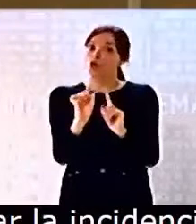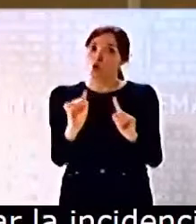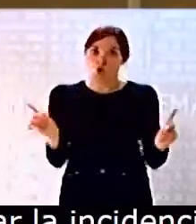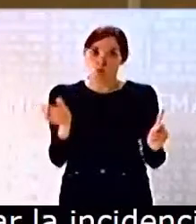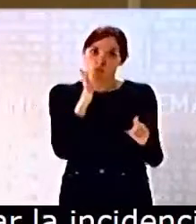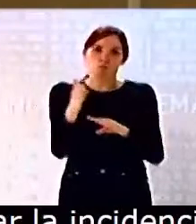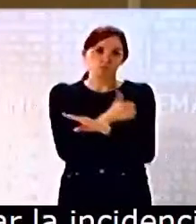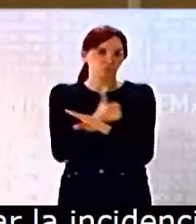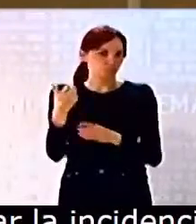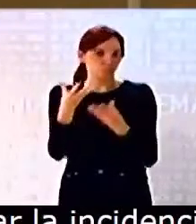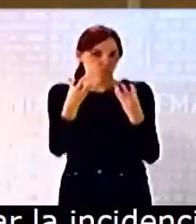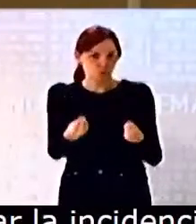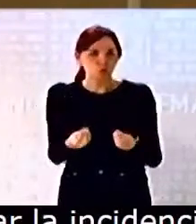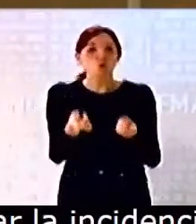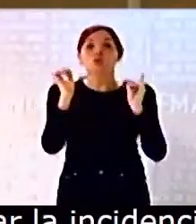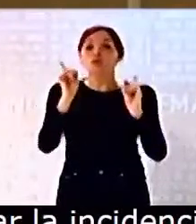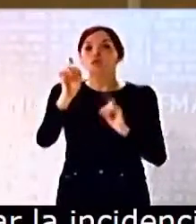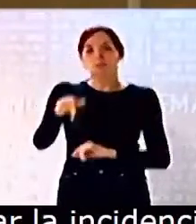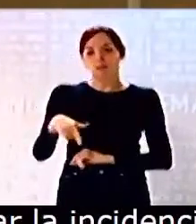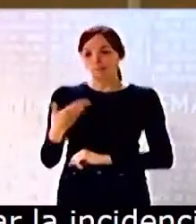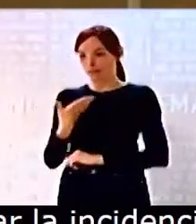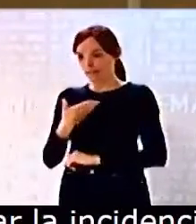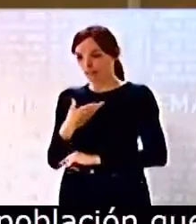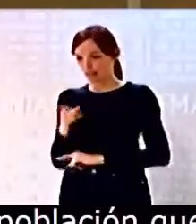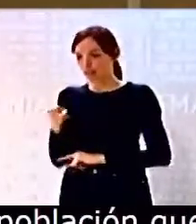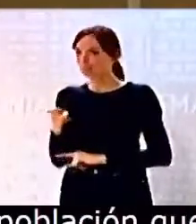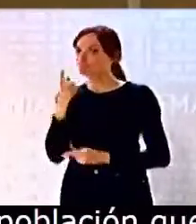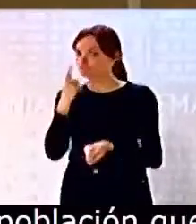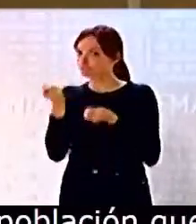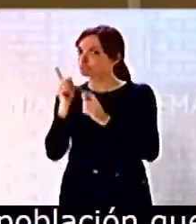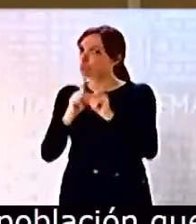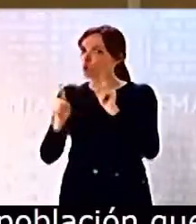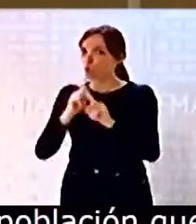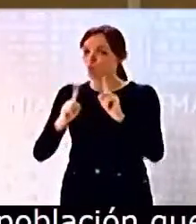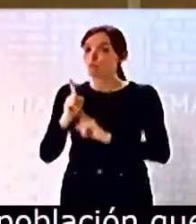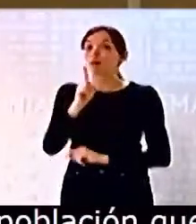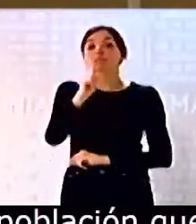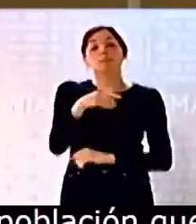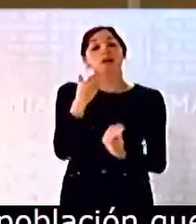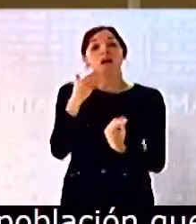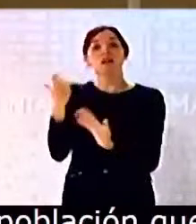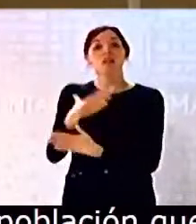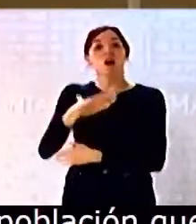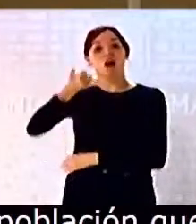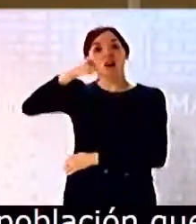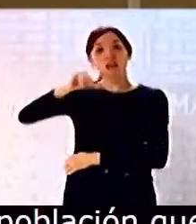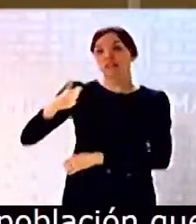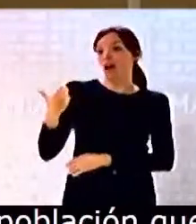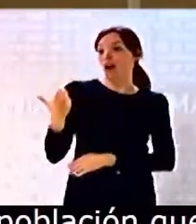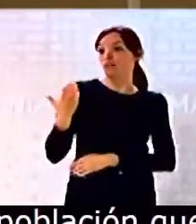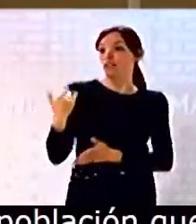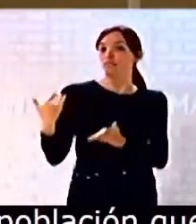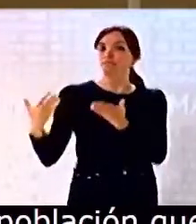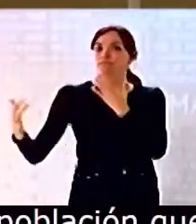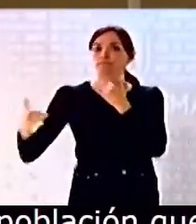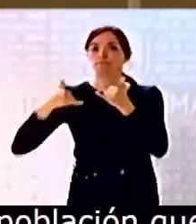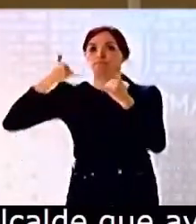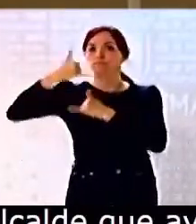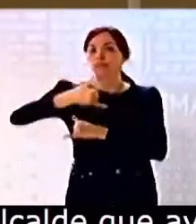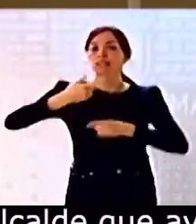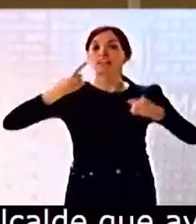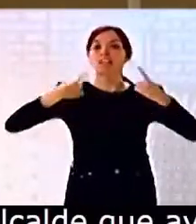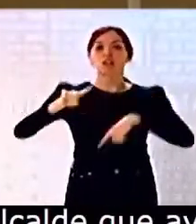que tienen, sino Plasencia nos preocupa y agradezco a su alcalde que ayer en una conversación con la directora